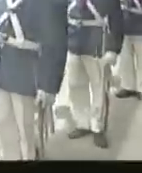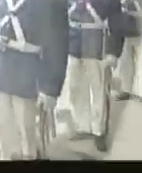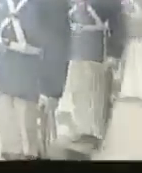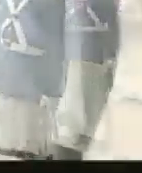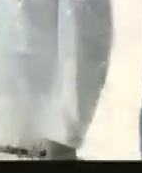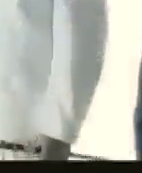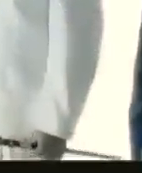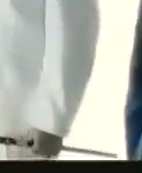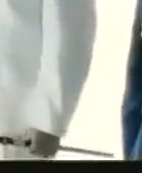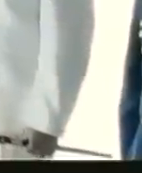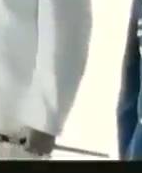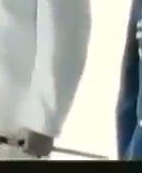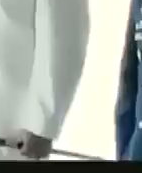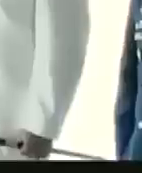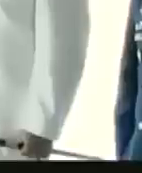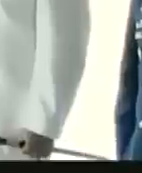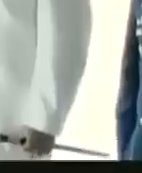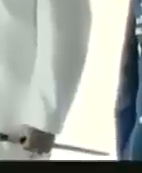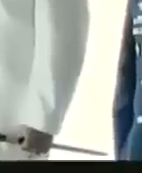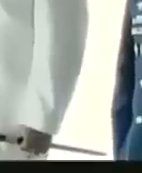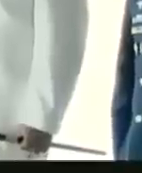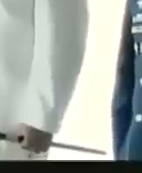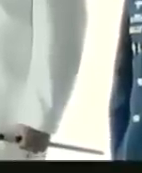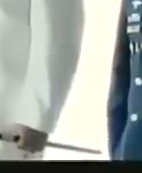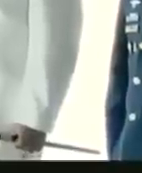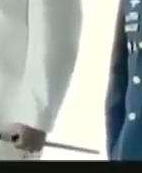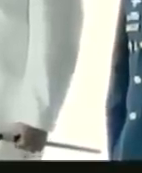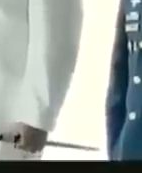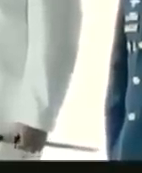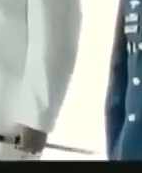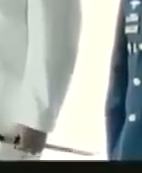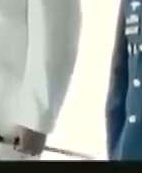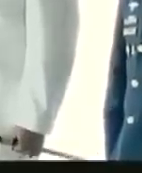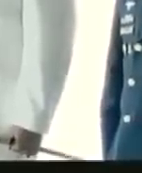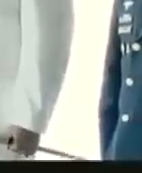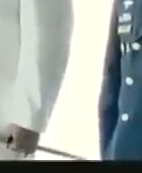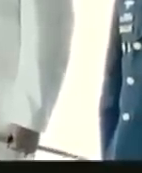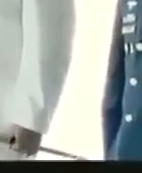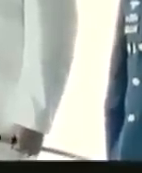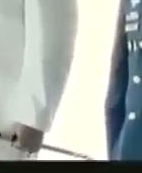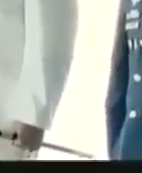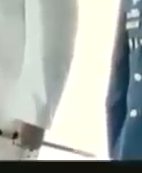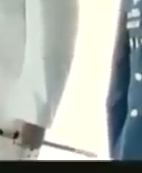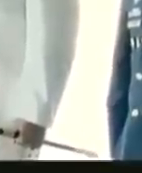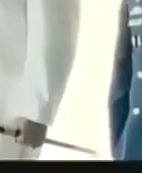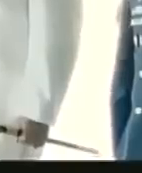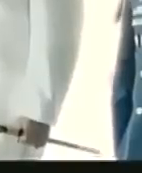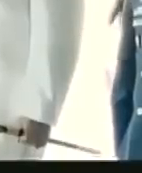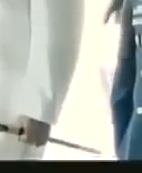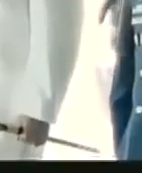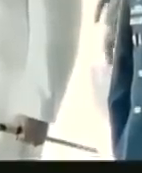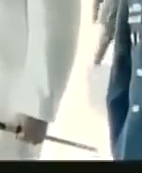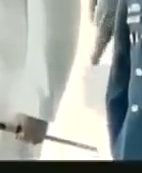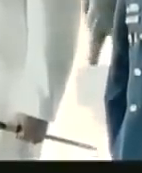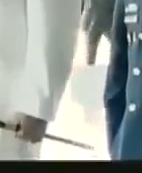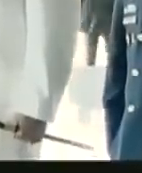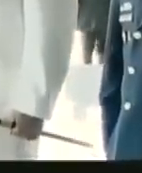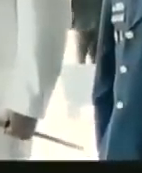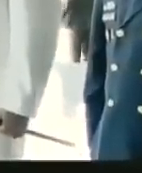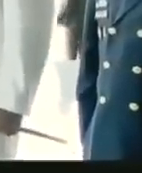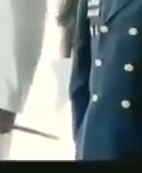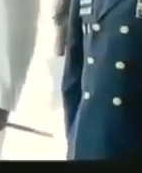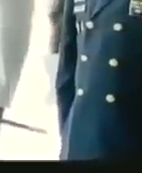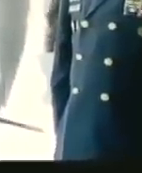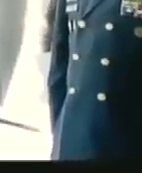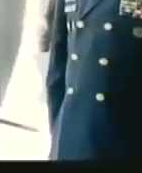Iniciamos esta transmisión desde el Ministerio del Poder Popular para la Defensa, ubicado en Fuerte Tiuna, donde hace acto de presencia